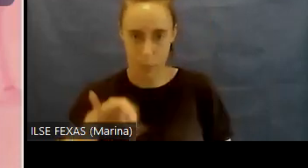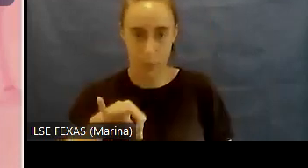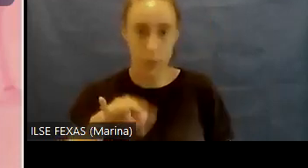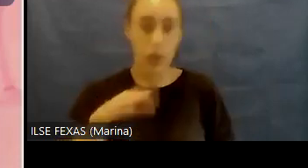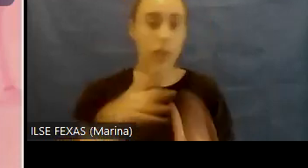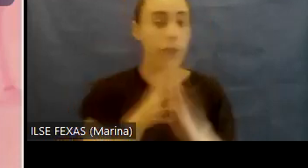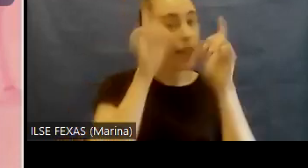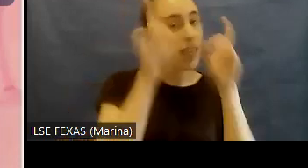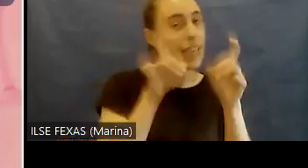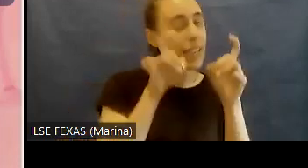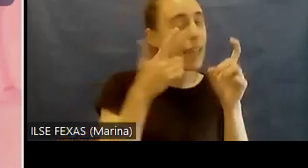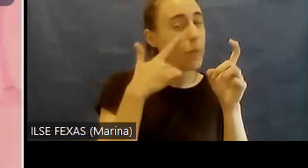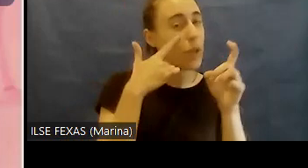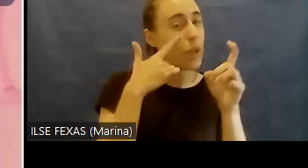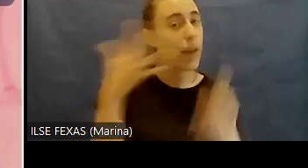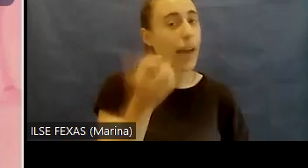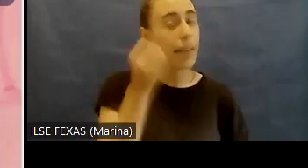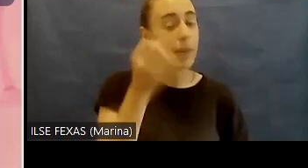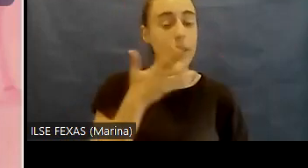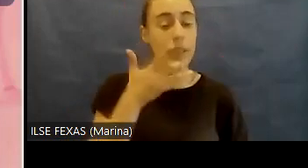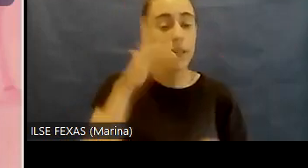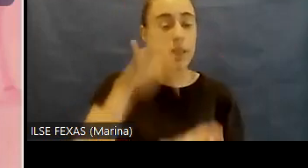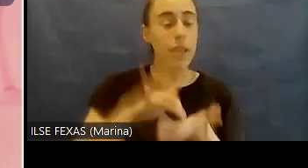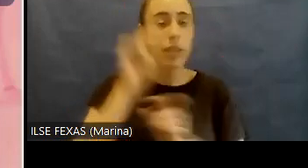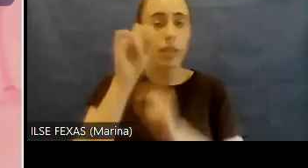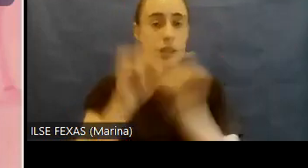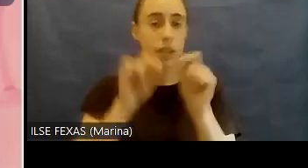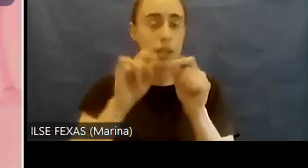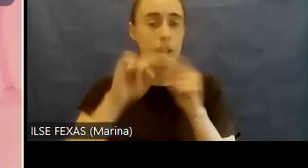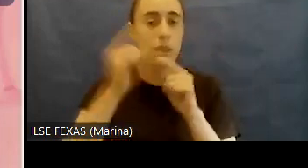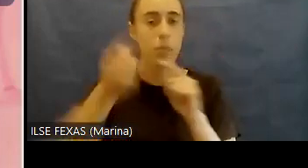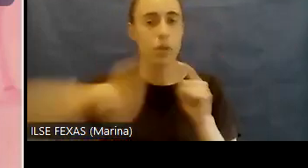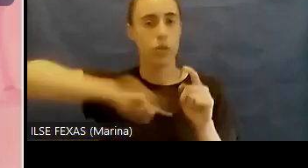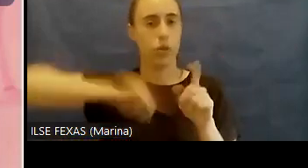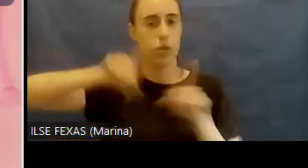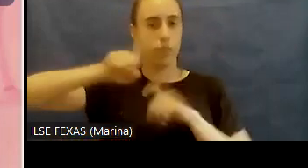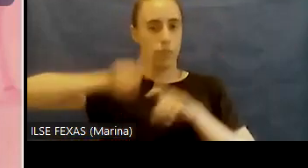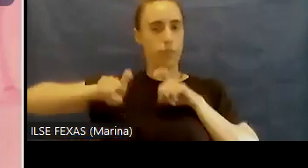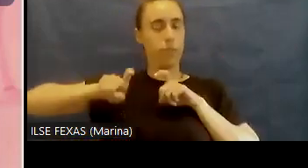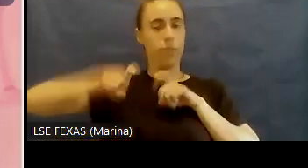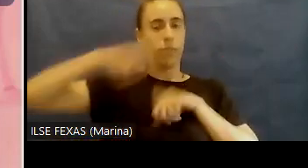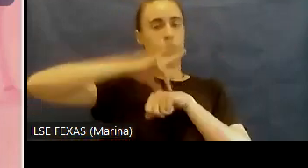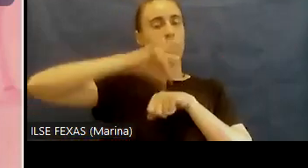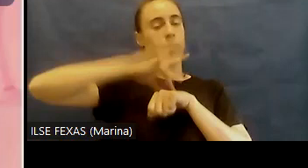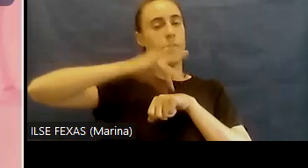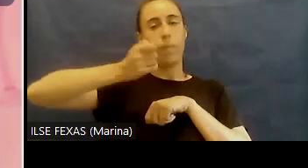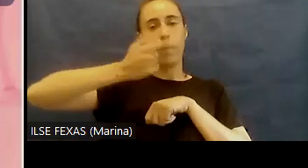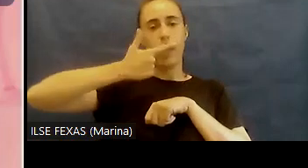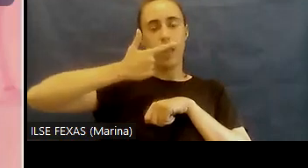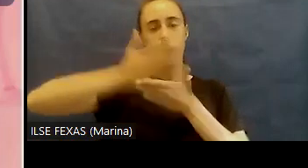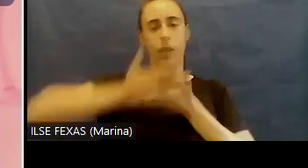deducir si una agresión producida por esos irritantes la podríamos revertir nosotros con el medicamento que estamos estudiando.